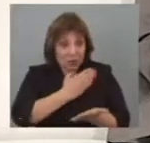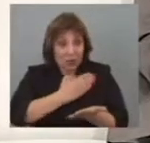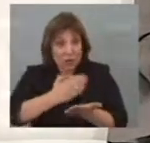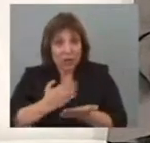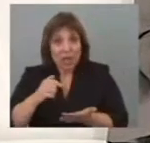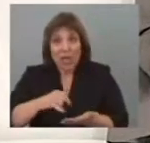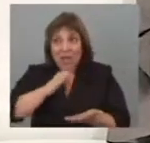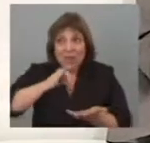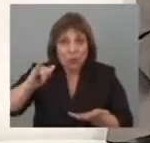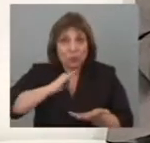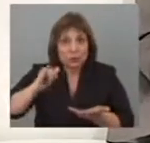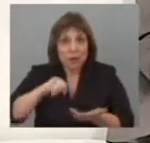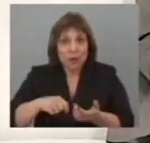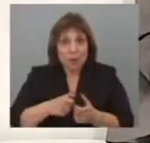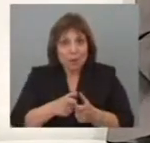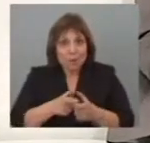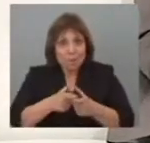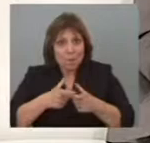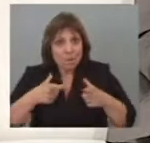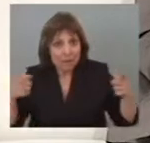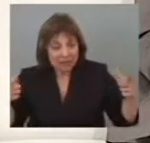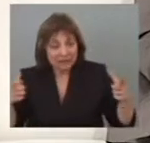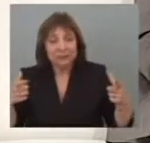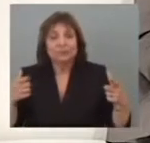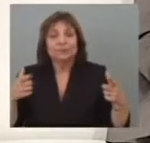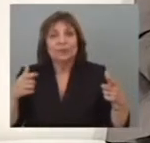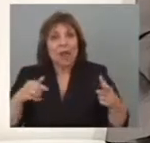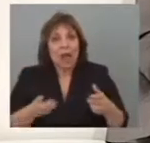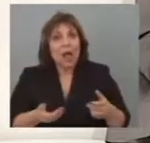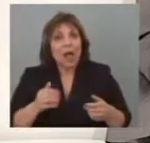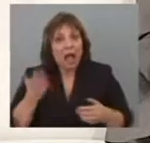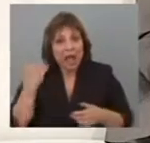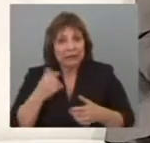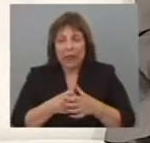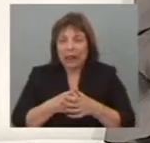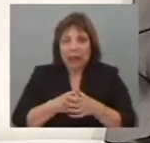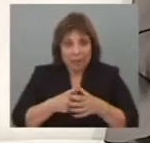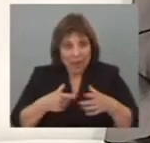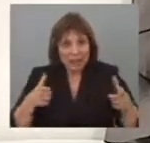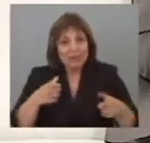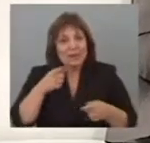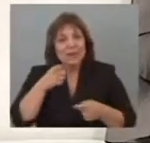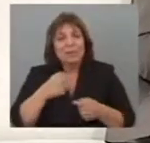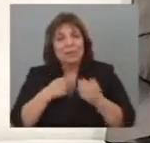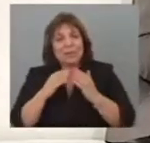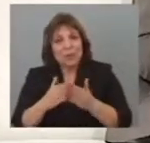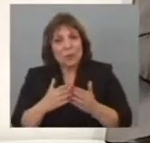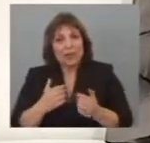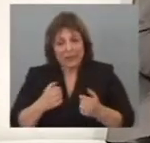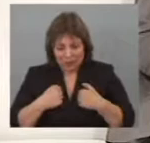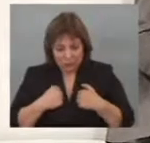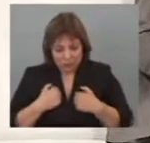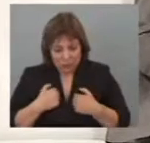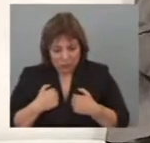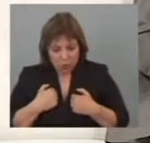han incrementado de manera superlativa? ¿Se puede decir también que quien sufre violencia